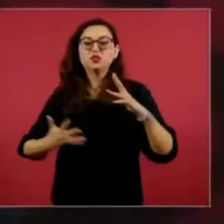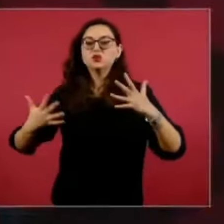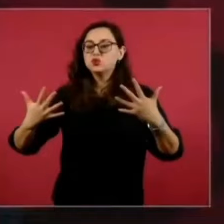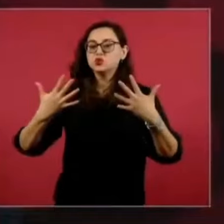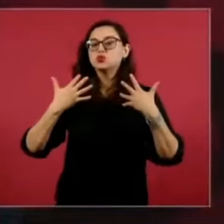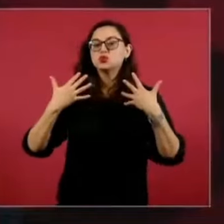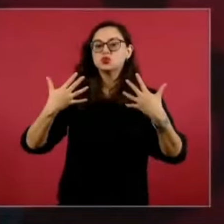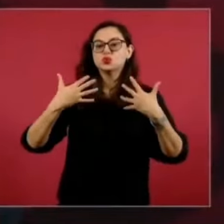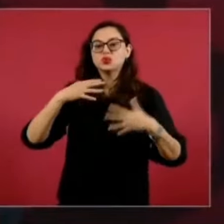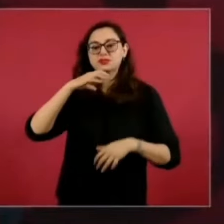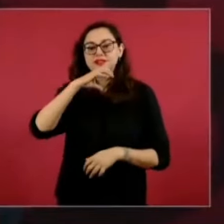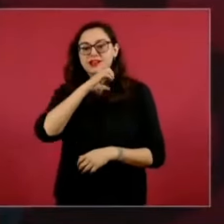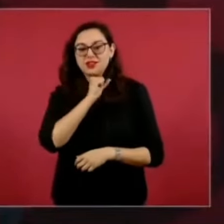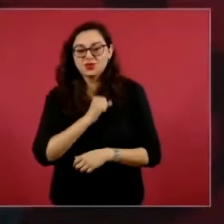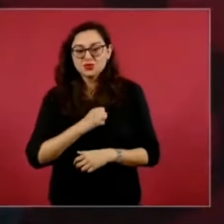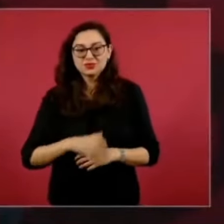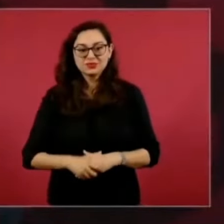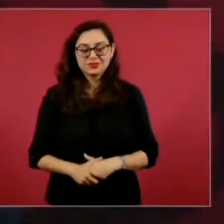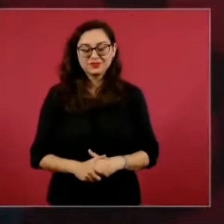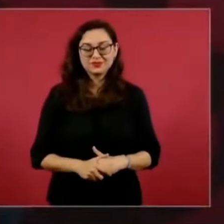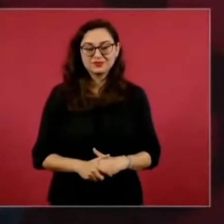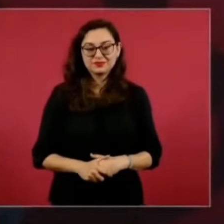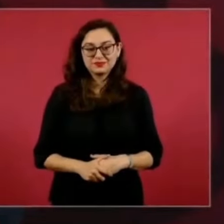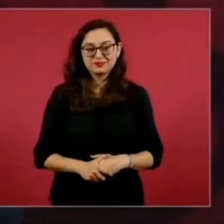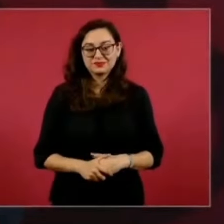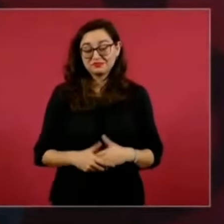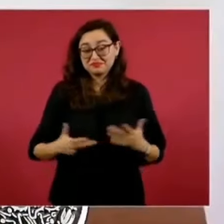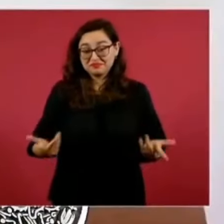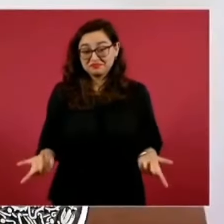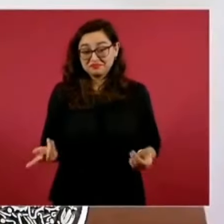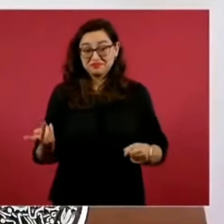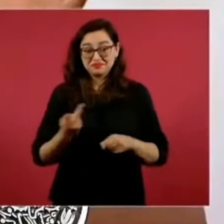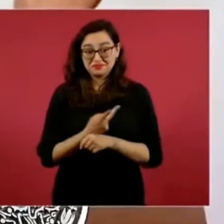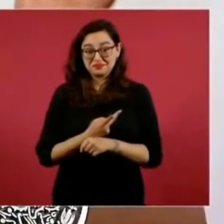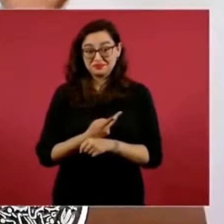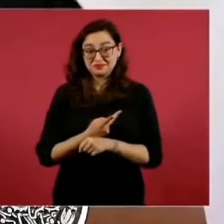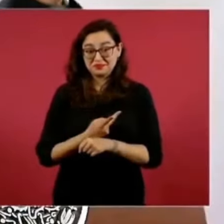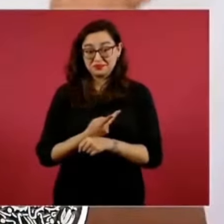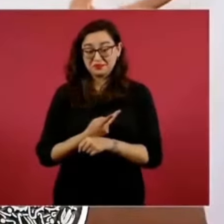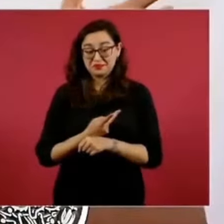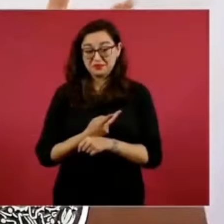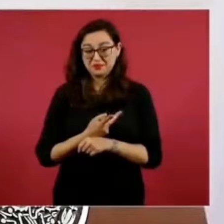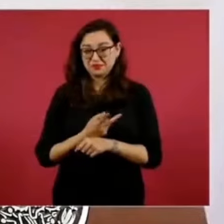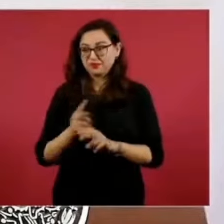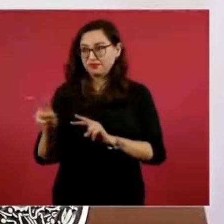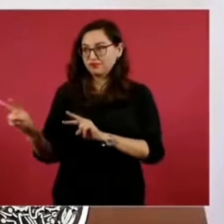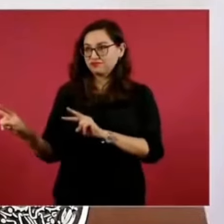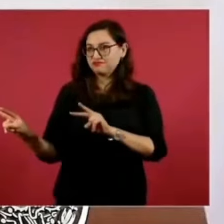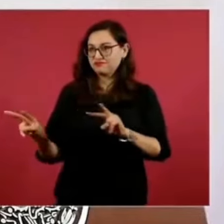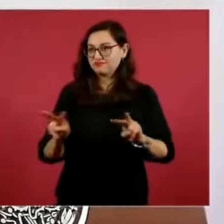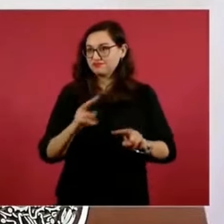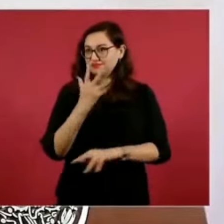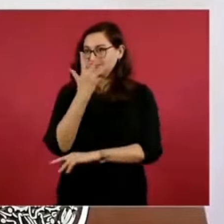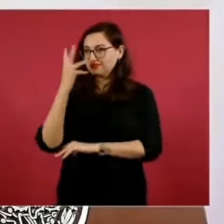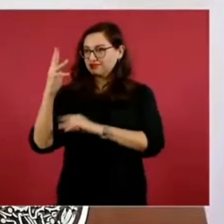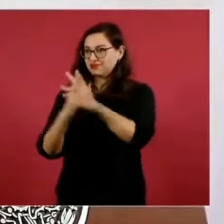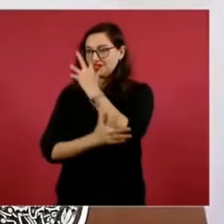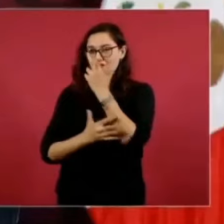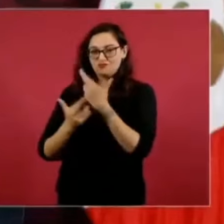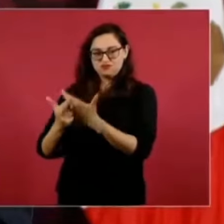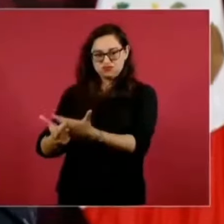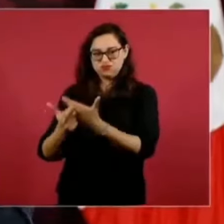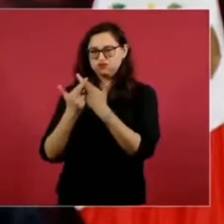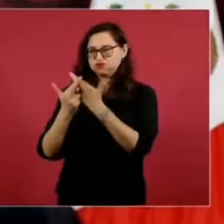Trópico porque en el trópico los verdes se amotinan